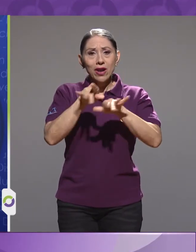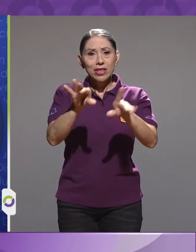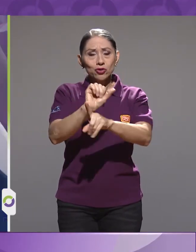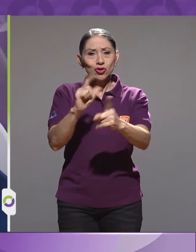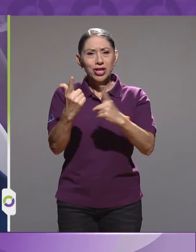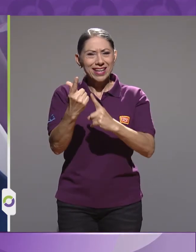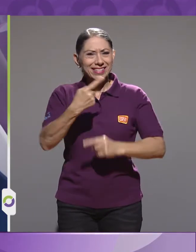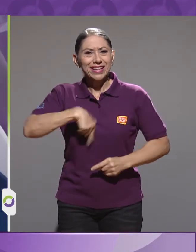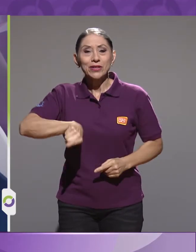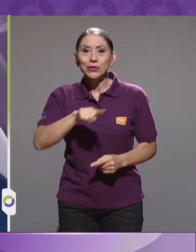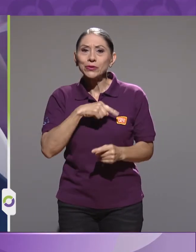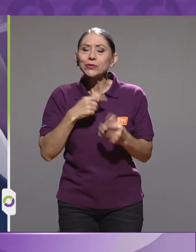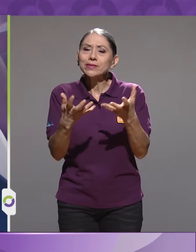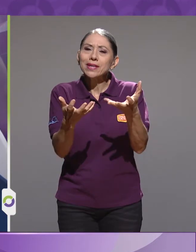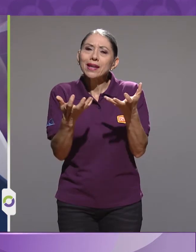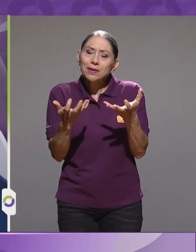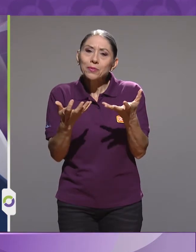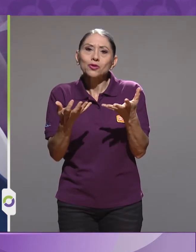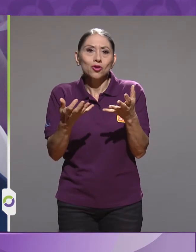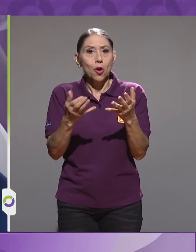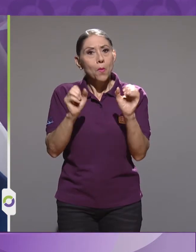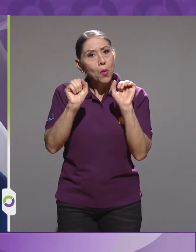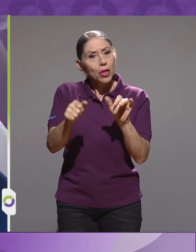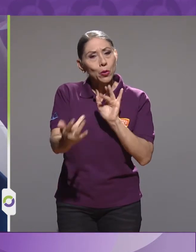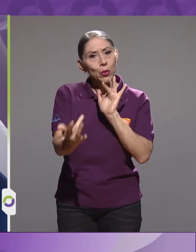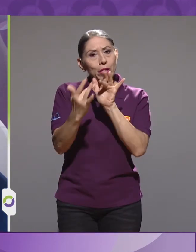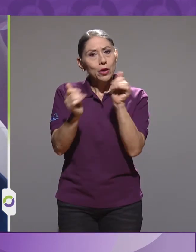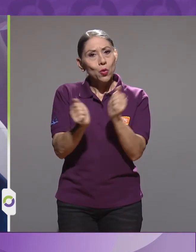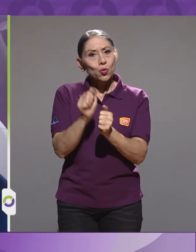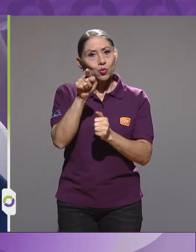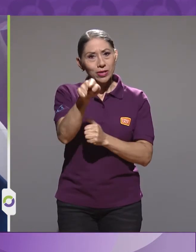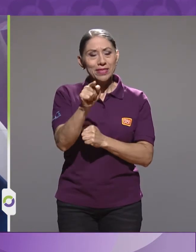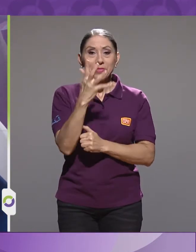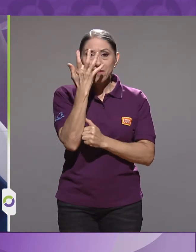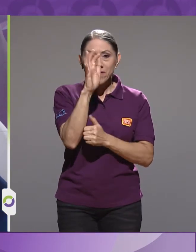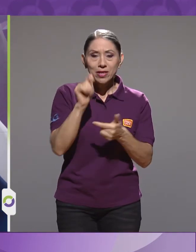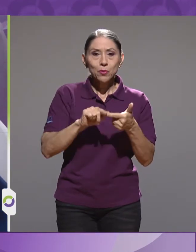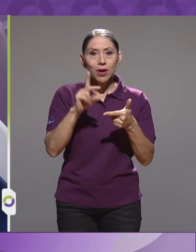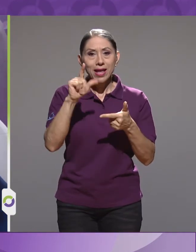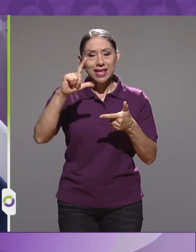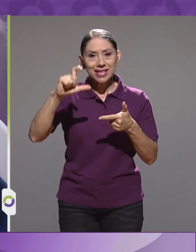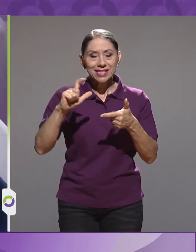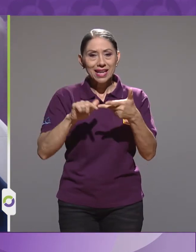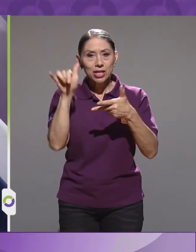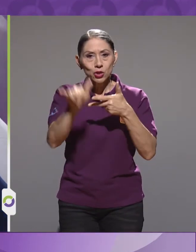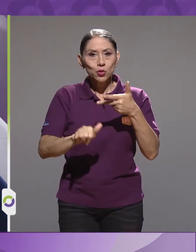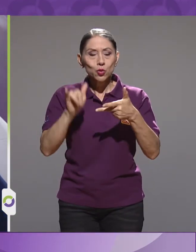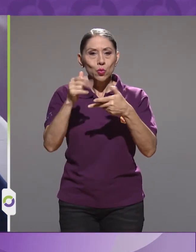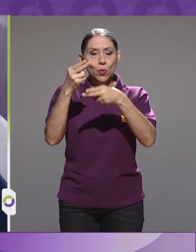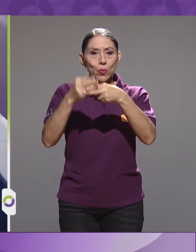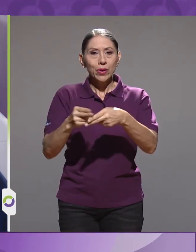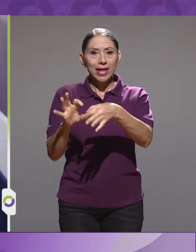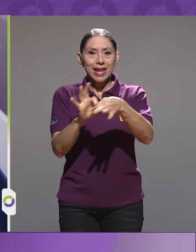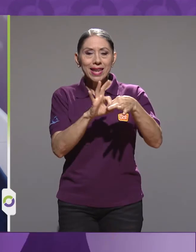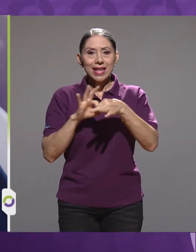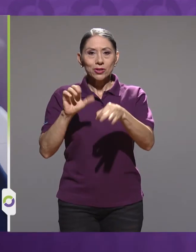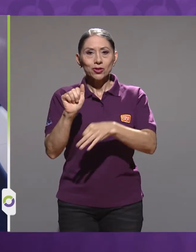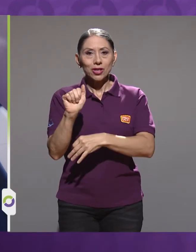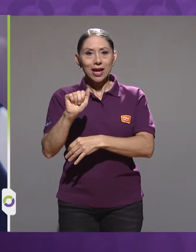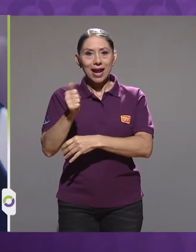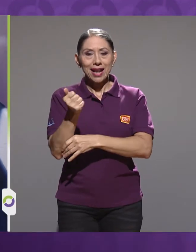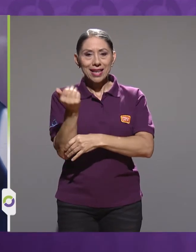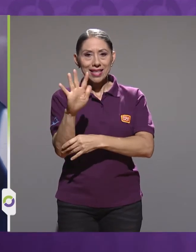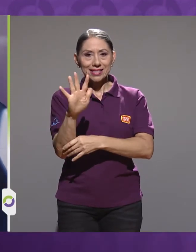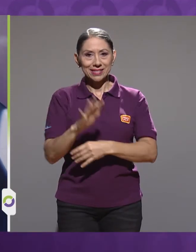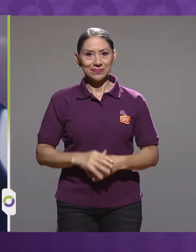sociales. Estaremos encantadas de interactuar por ese medio con usted. Nos encuentra en Facebook, Instagram y YouTube como Nexos Canal